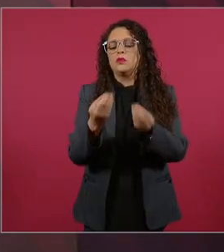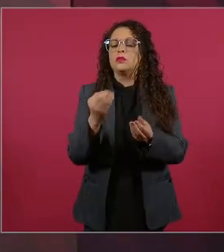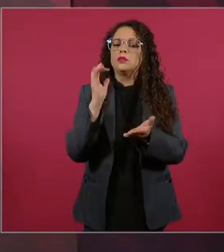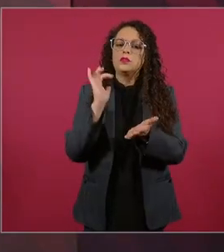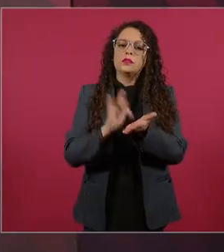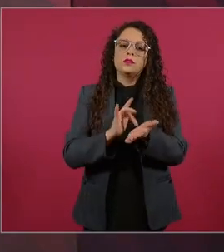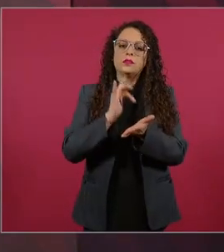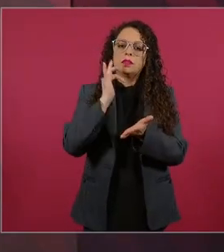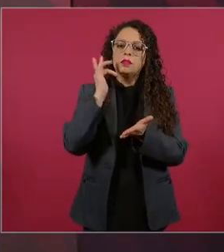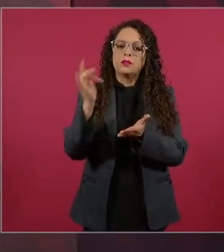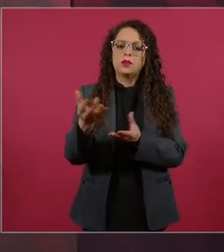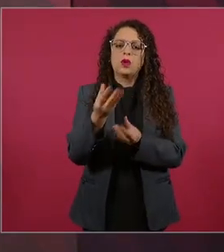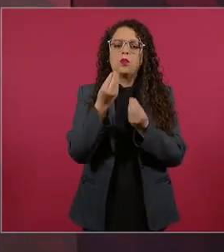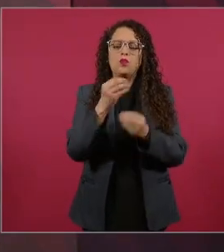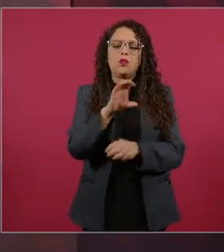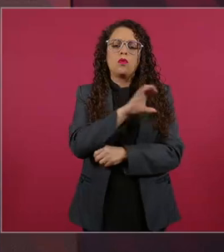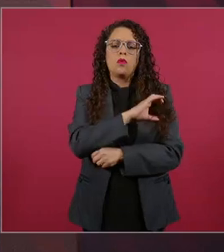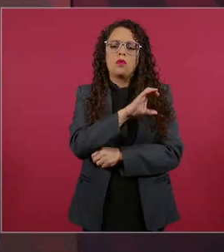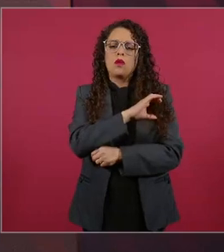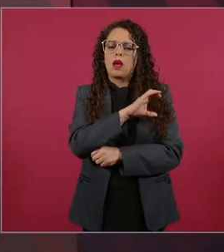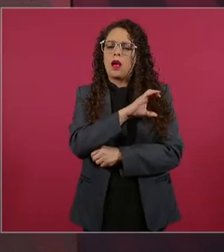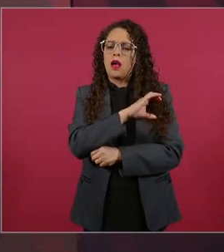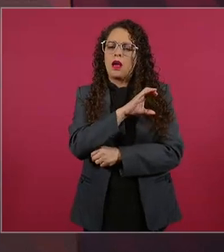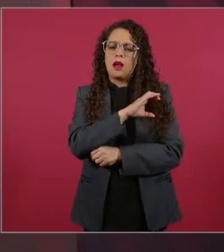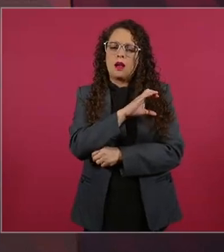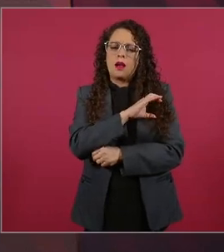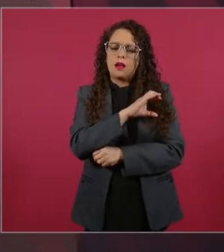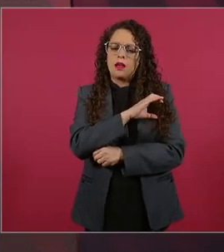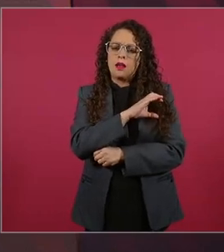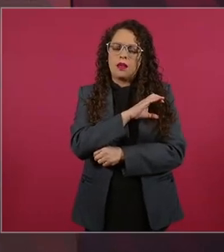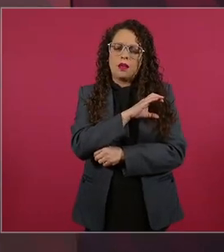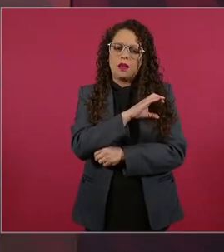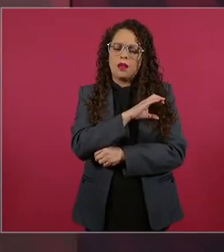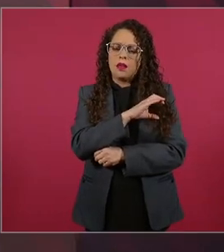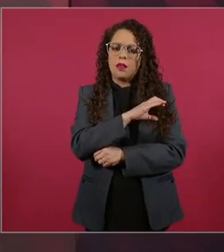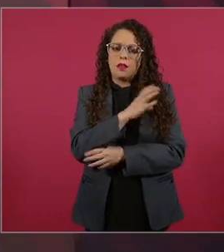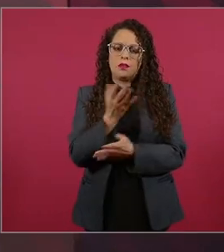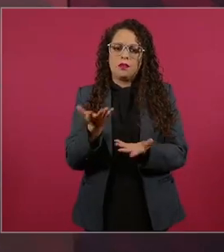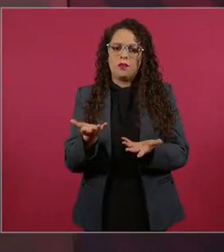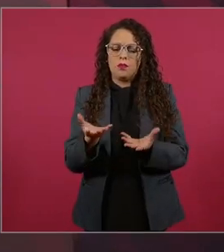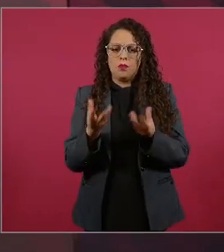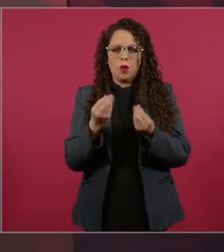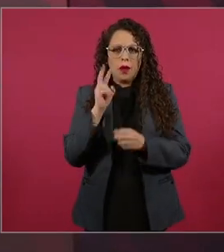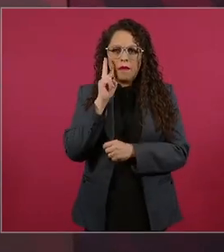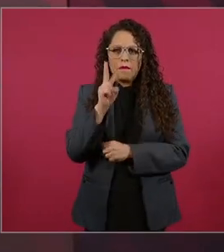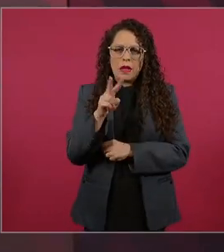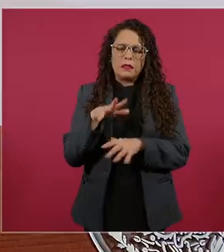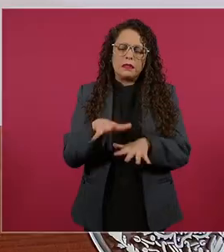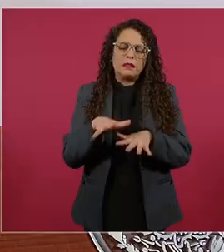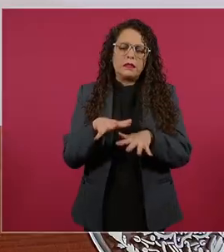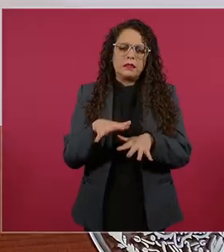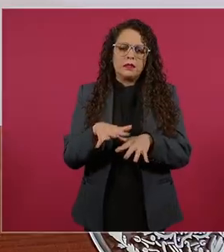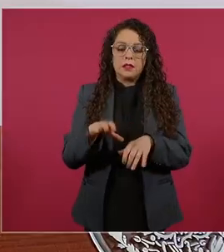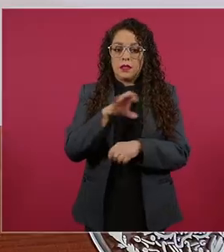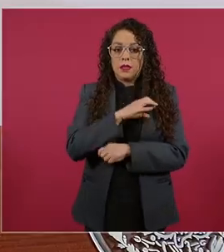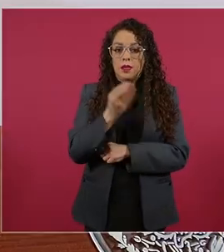mucho, mucho, muy cariñosa, quieren mucho a la presidenta. Y a mí me